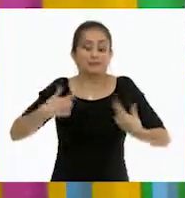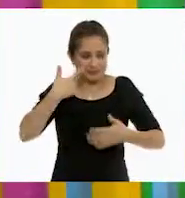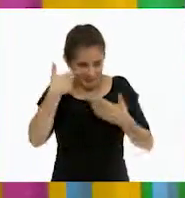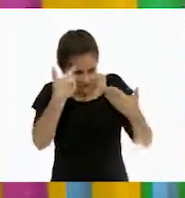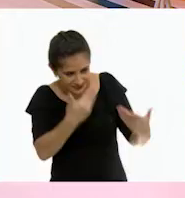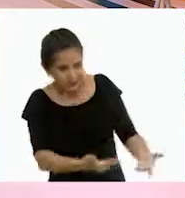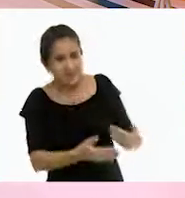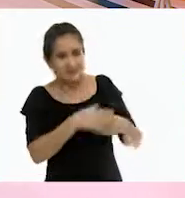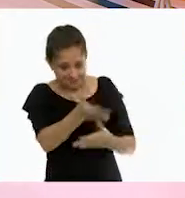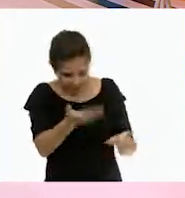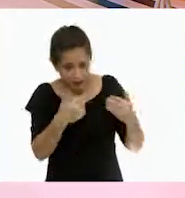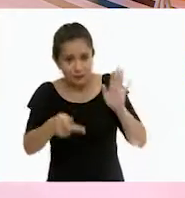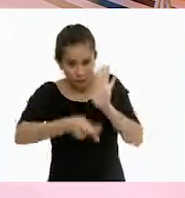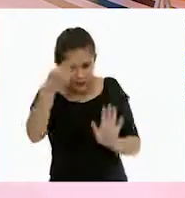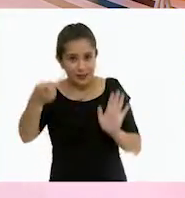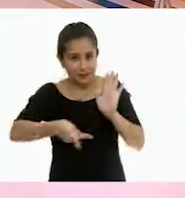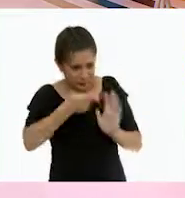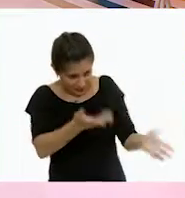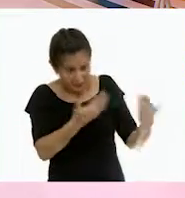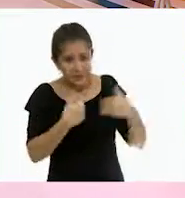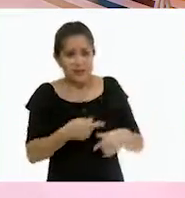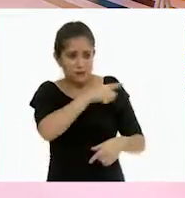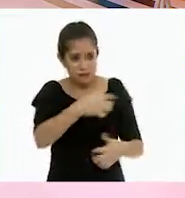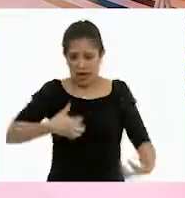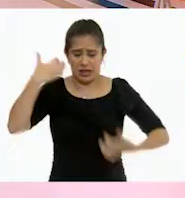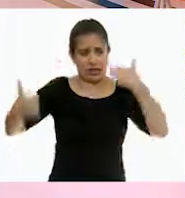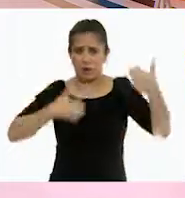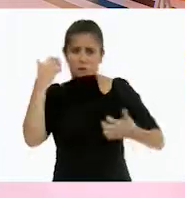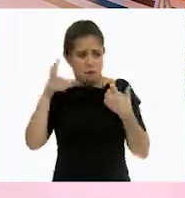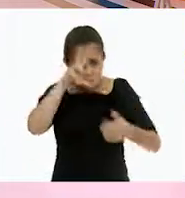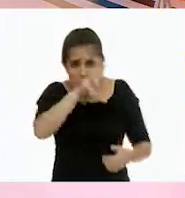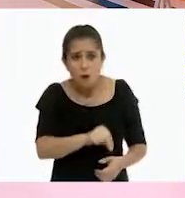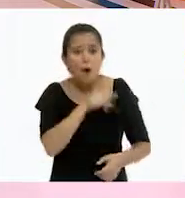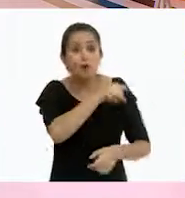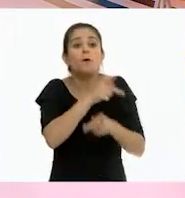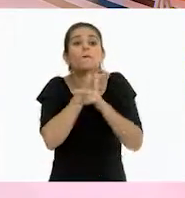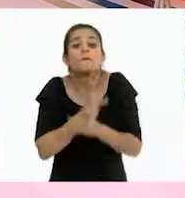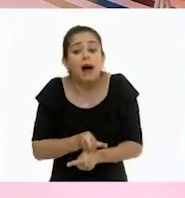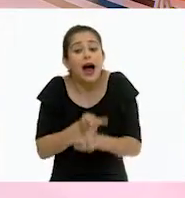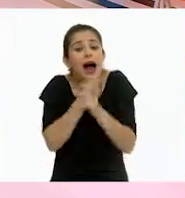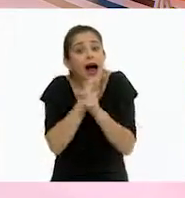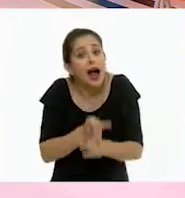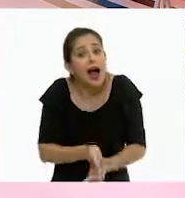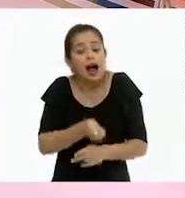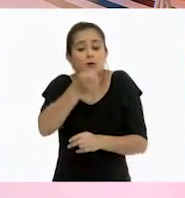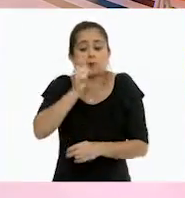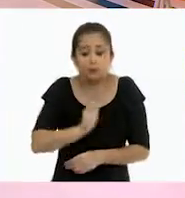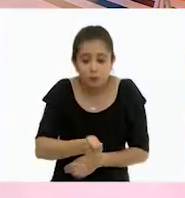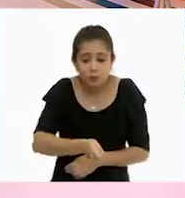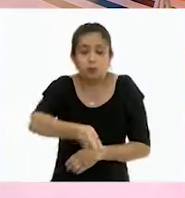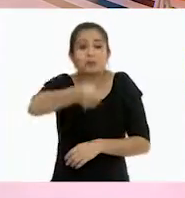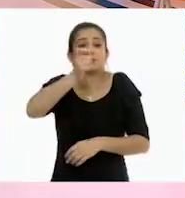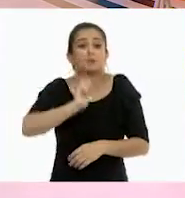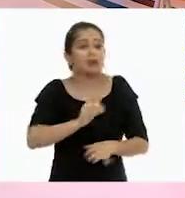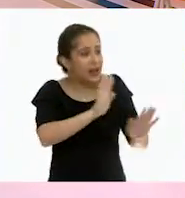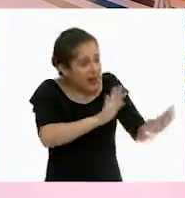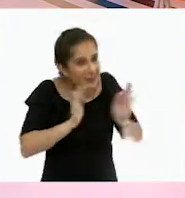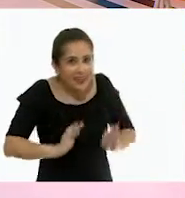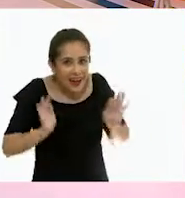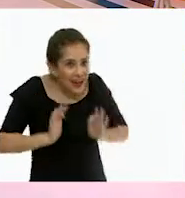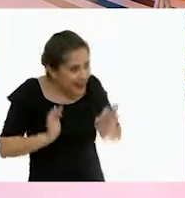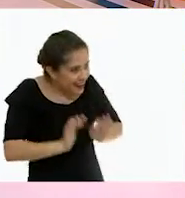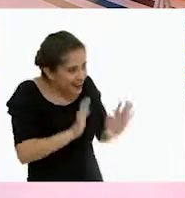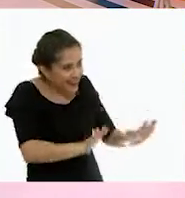viste? Échale. No te enojes, este es frustrante, pero es bueno para la tranquilidad. ¿Qué pasó? Ay. ¿Qué vale? No,